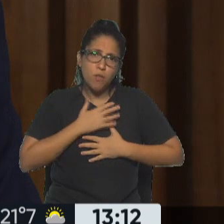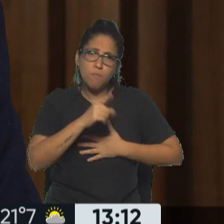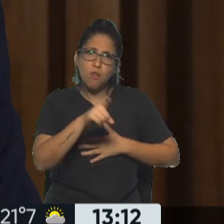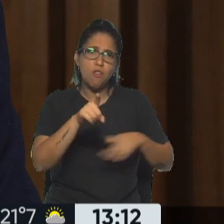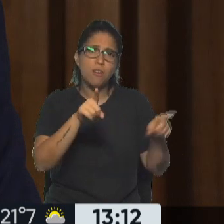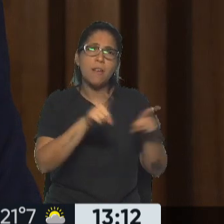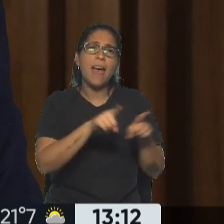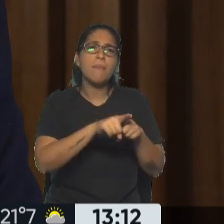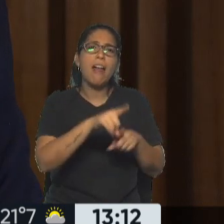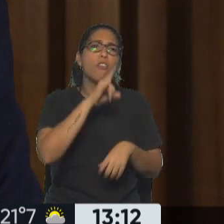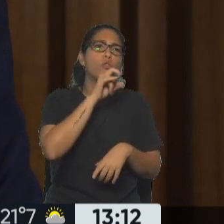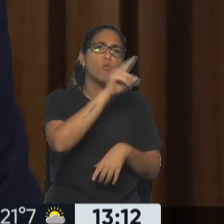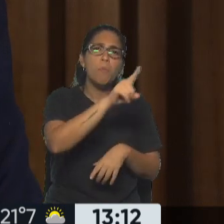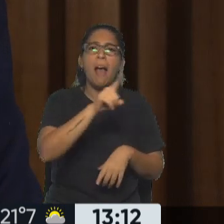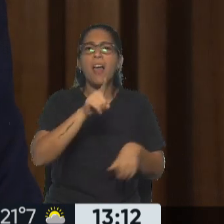sanjuaninos y tucumanos.